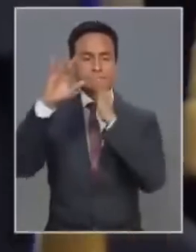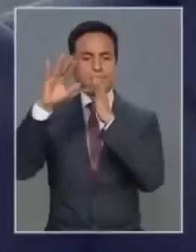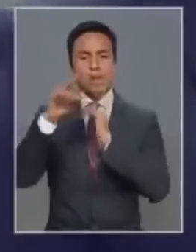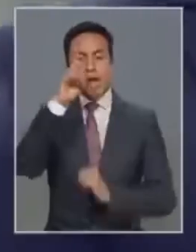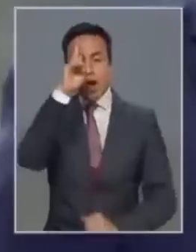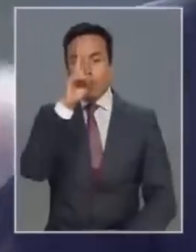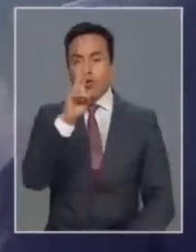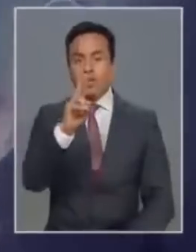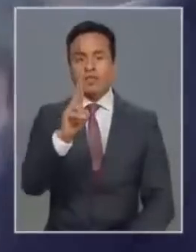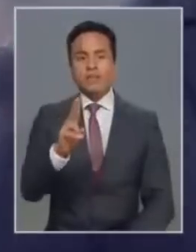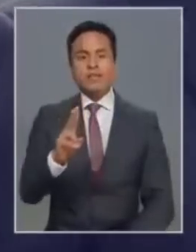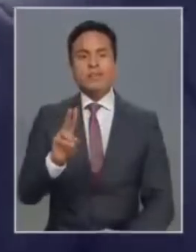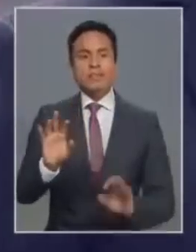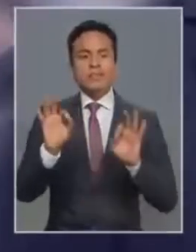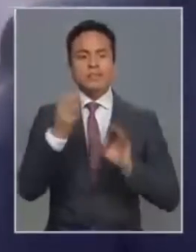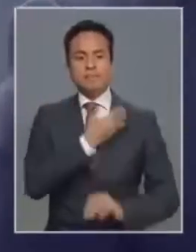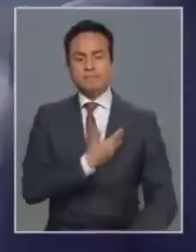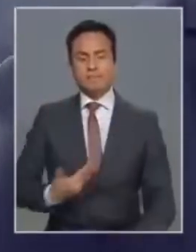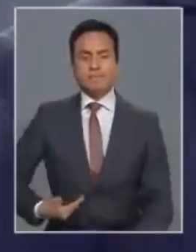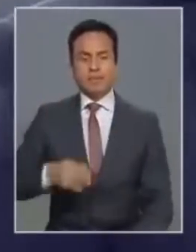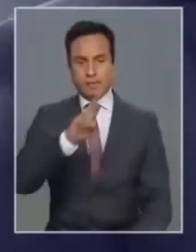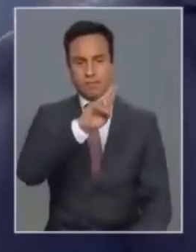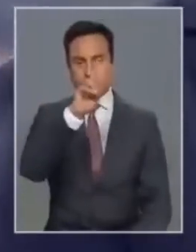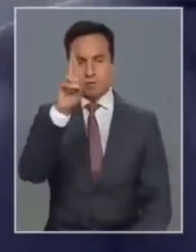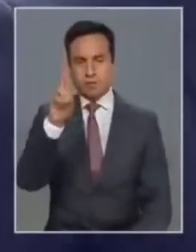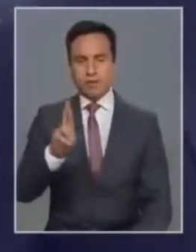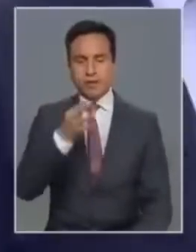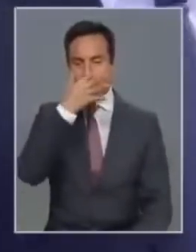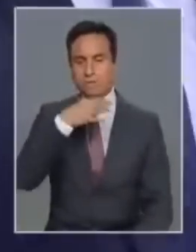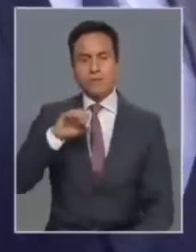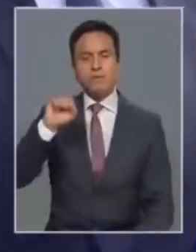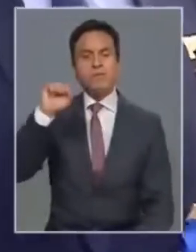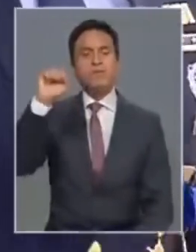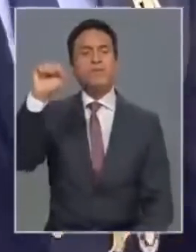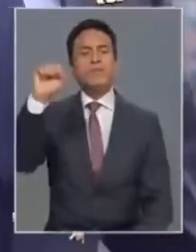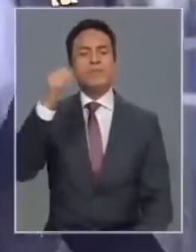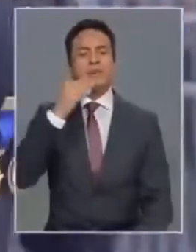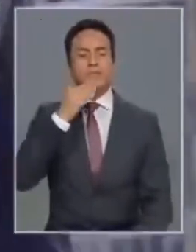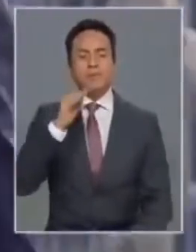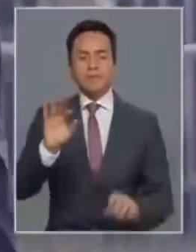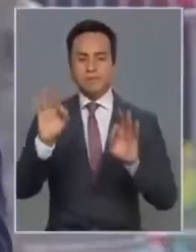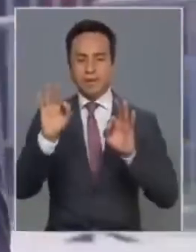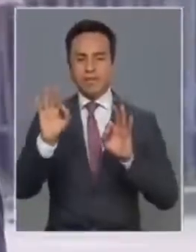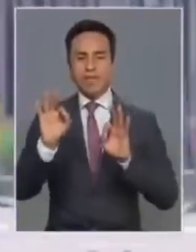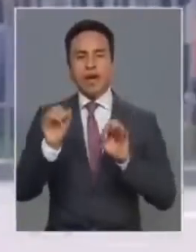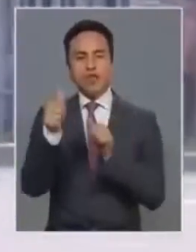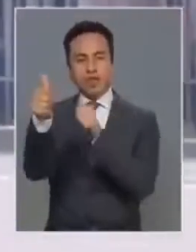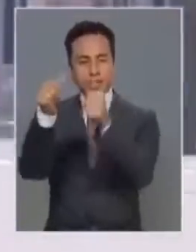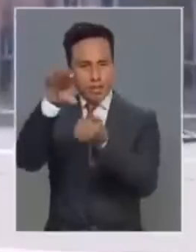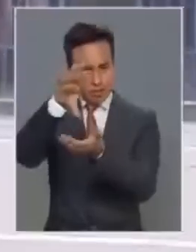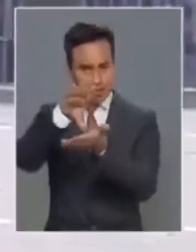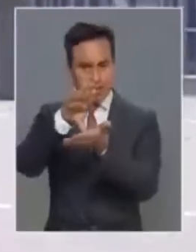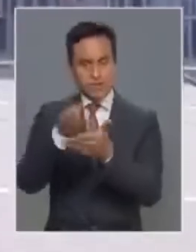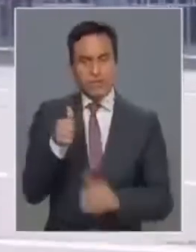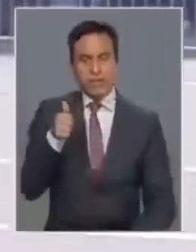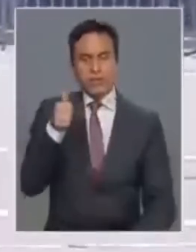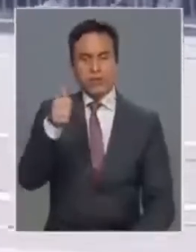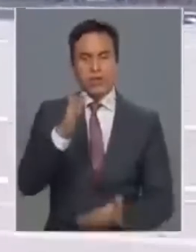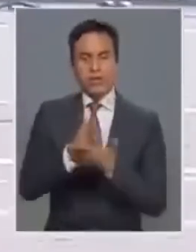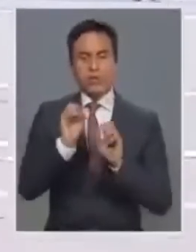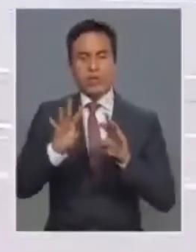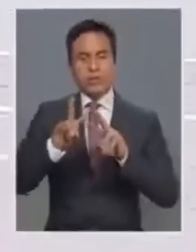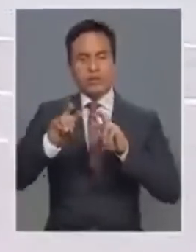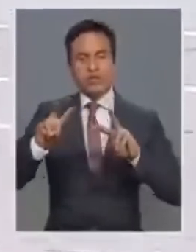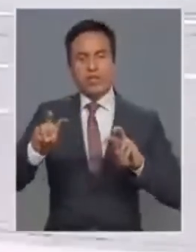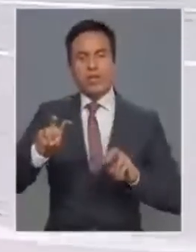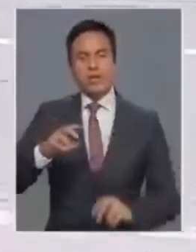Rindo honores a su excelencia al presidente de la República, don Gabriel Boric Font, y a las principales autoridades del país, el director de la Escuela de